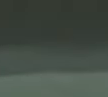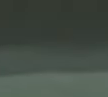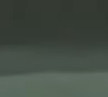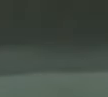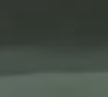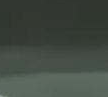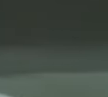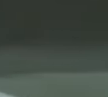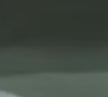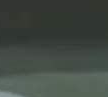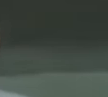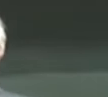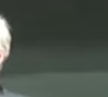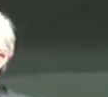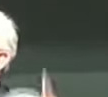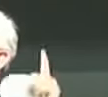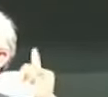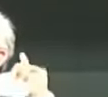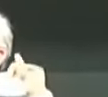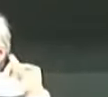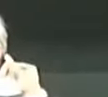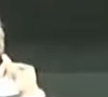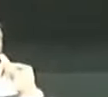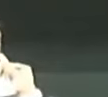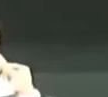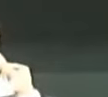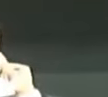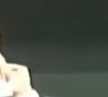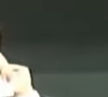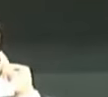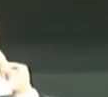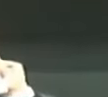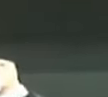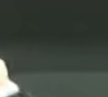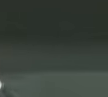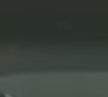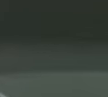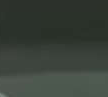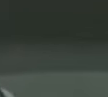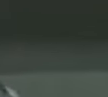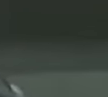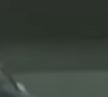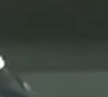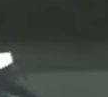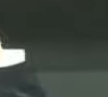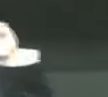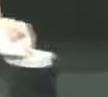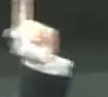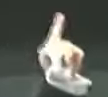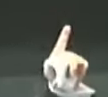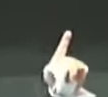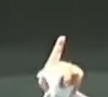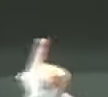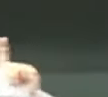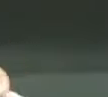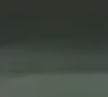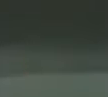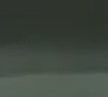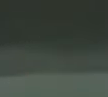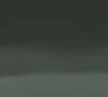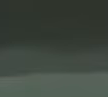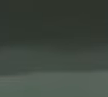En medio de la angustia, entonces esa voz se deja oír y dice: con Él estaré yo en la angustia y